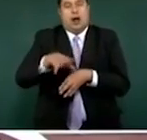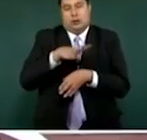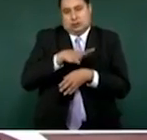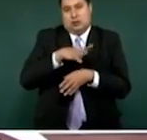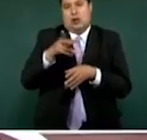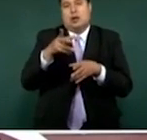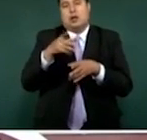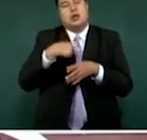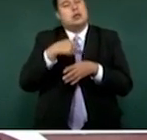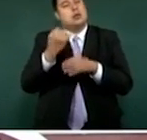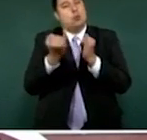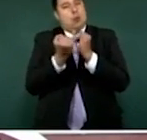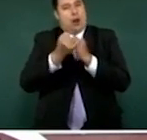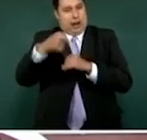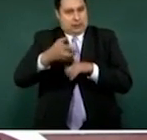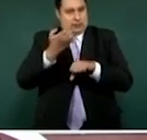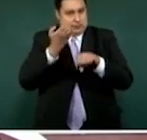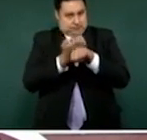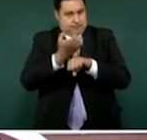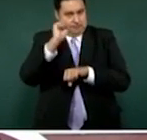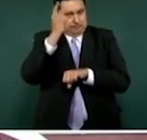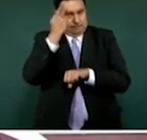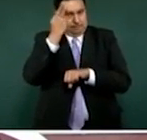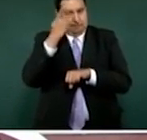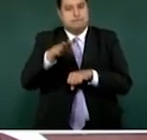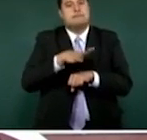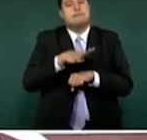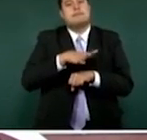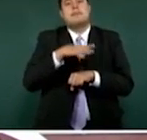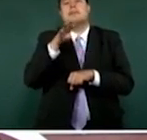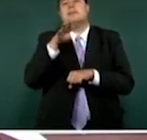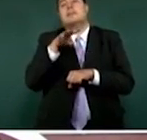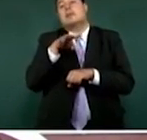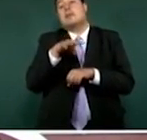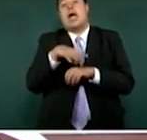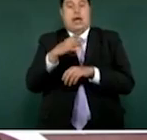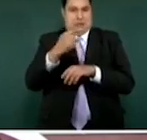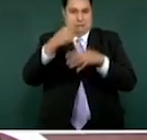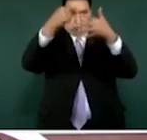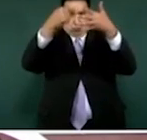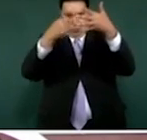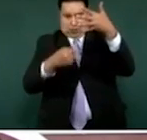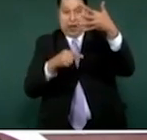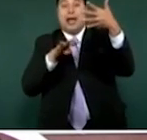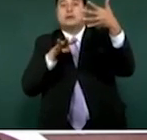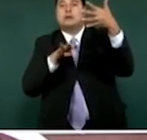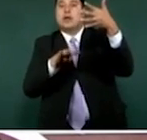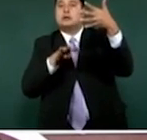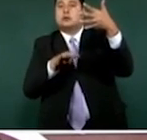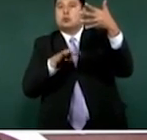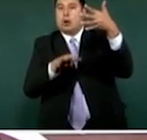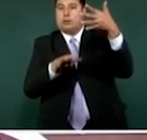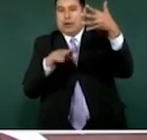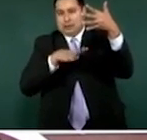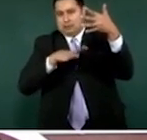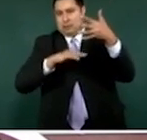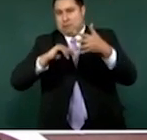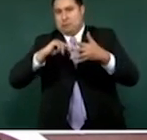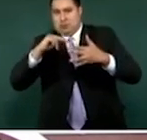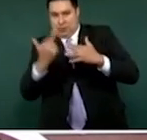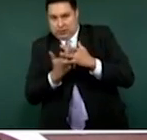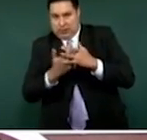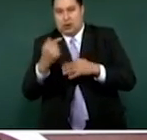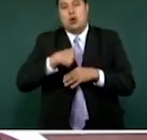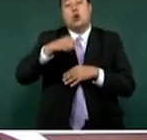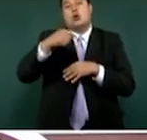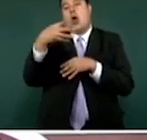delictiva, este estado ocupa el 19º lugar en lo que se refiere a homicidios dolosos, un